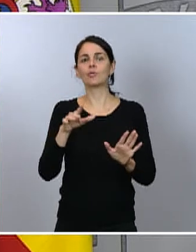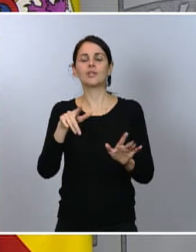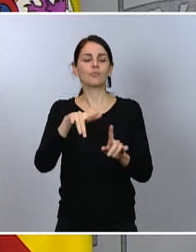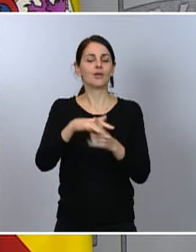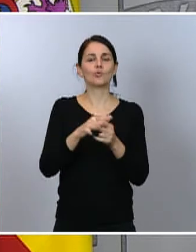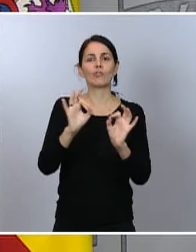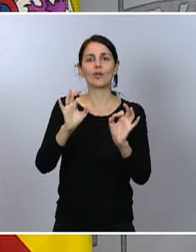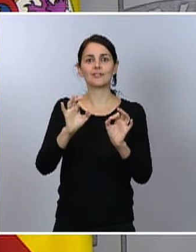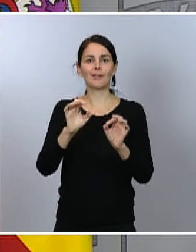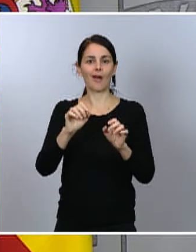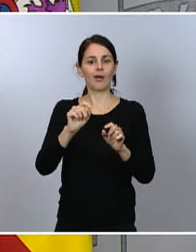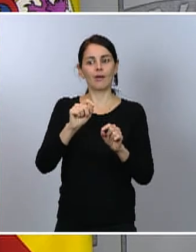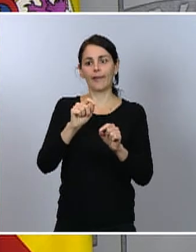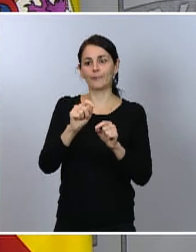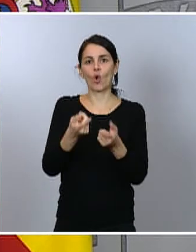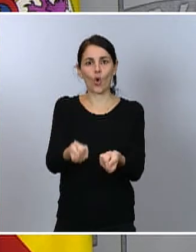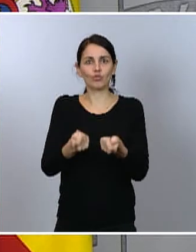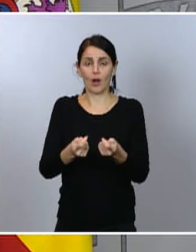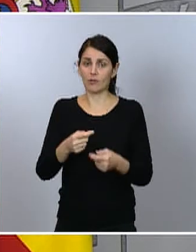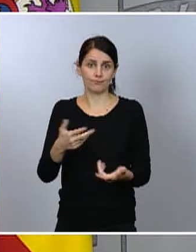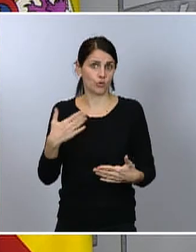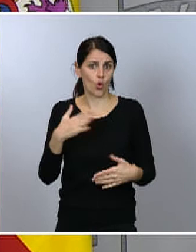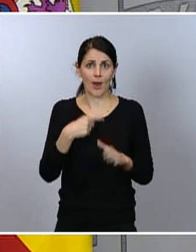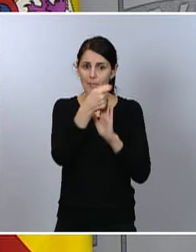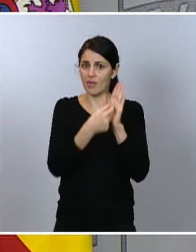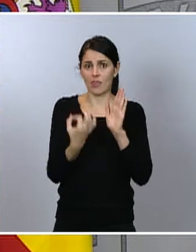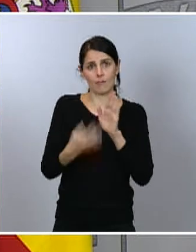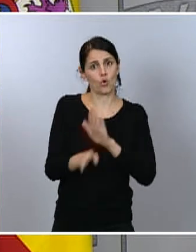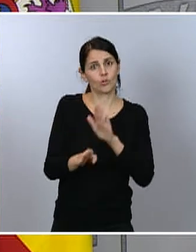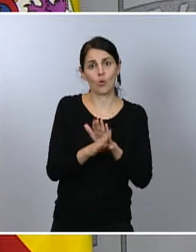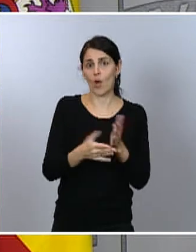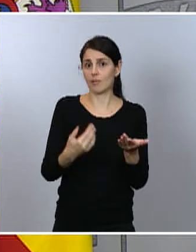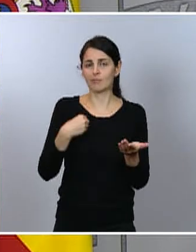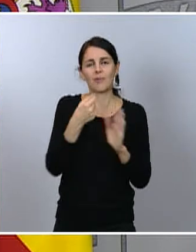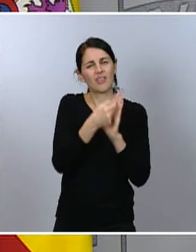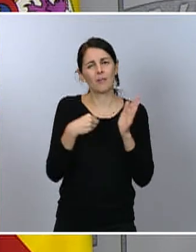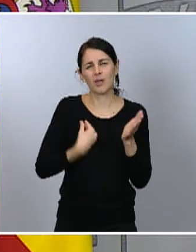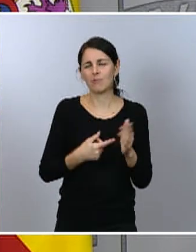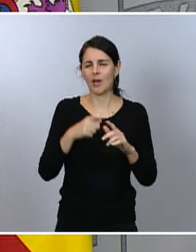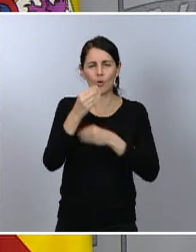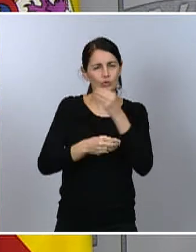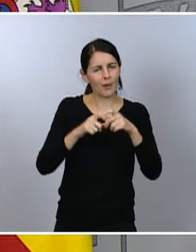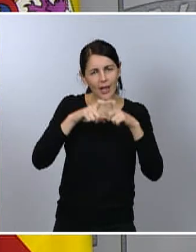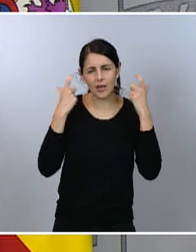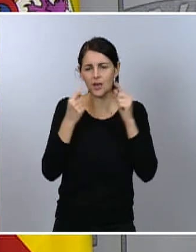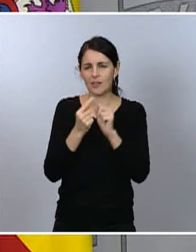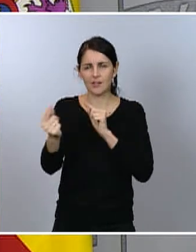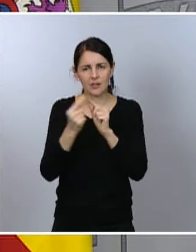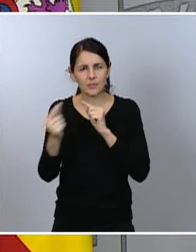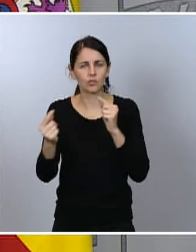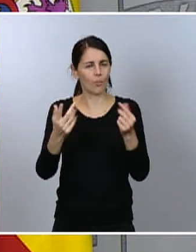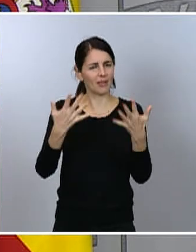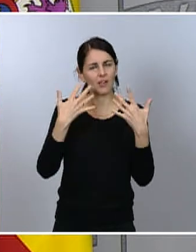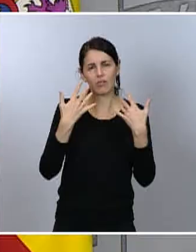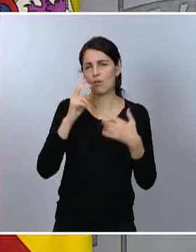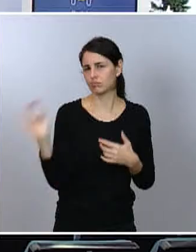la circulación del virus, medidas que ya conocemos de distanciamiento social, uso de mascarillas, ventilación, etc.